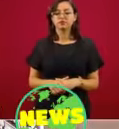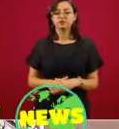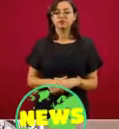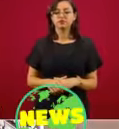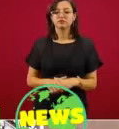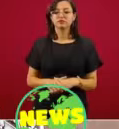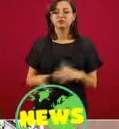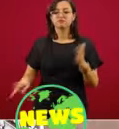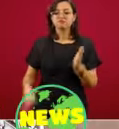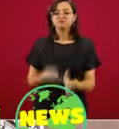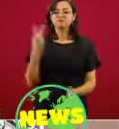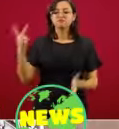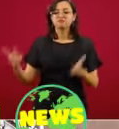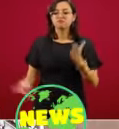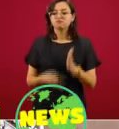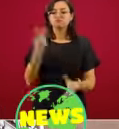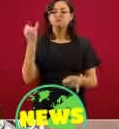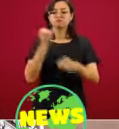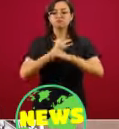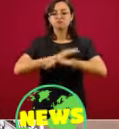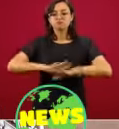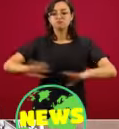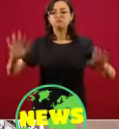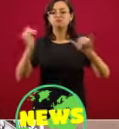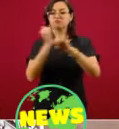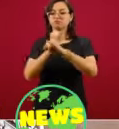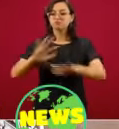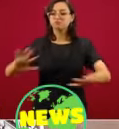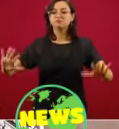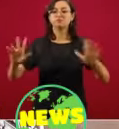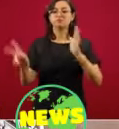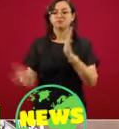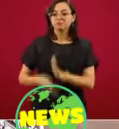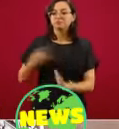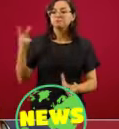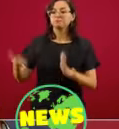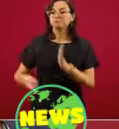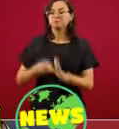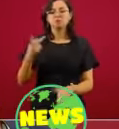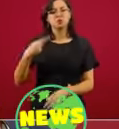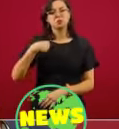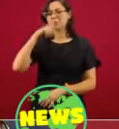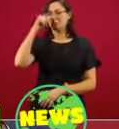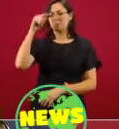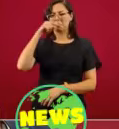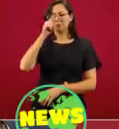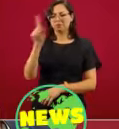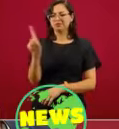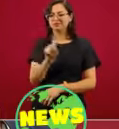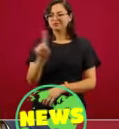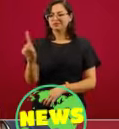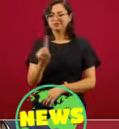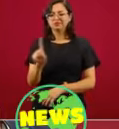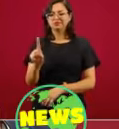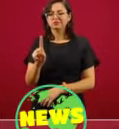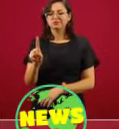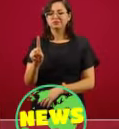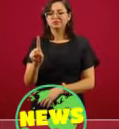estar constantemente informando, como lo hemos hecho, no es por presumir,